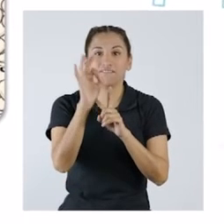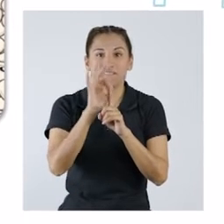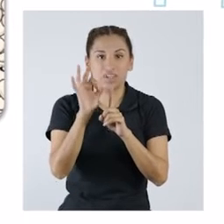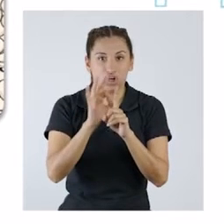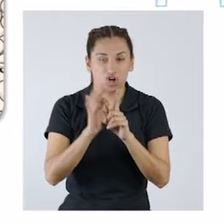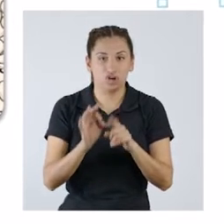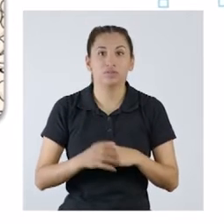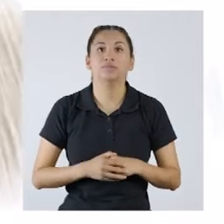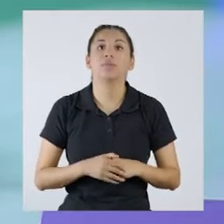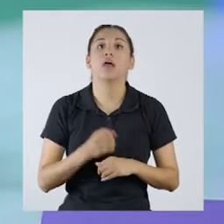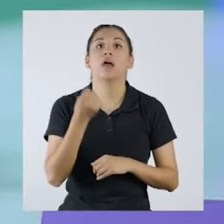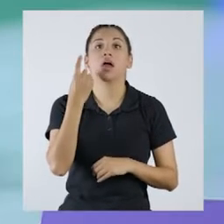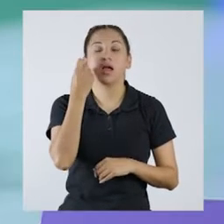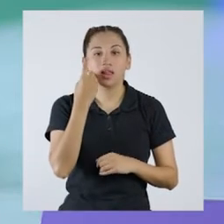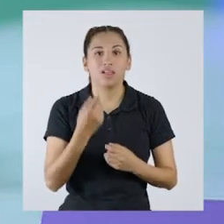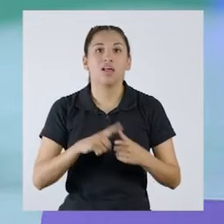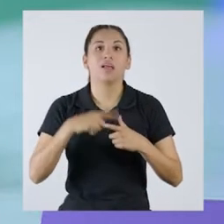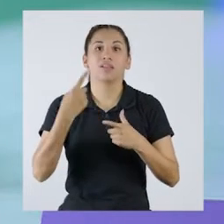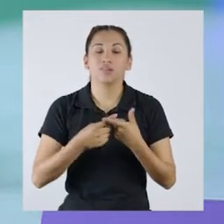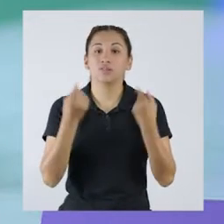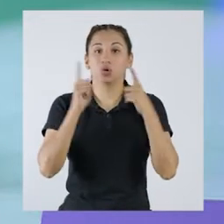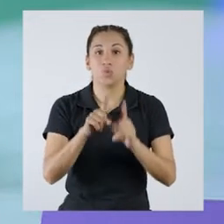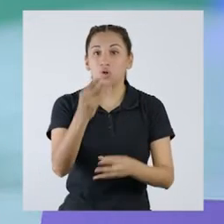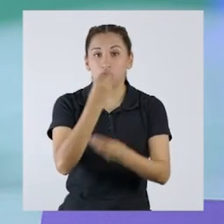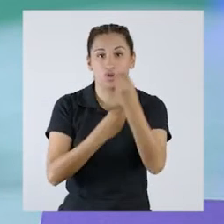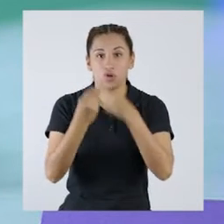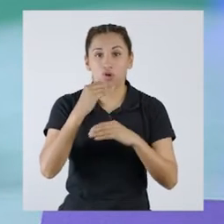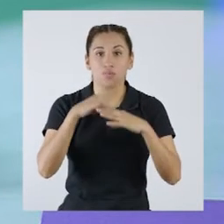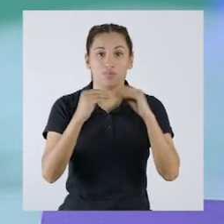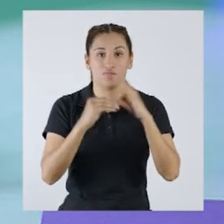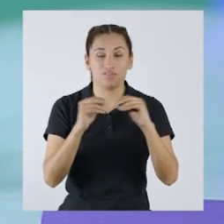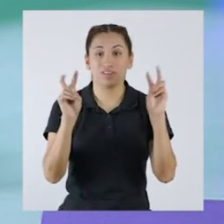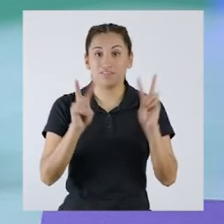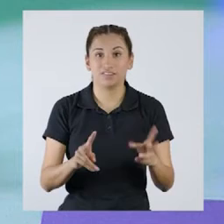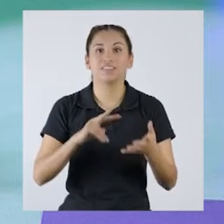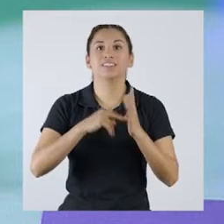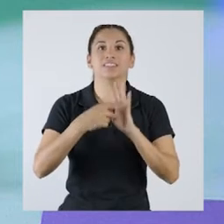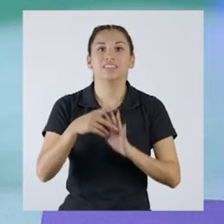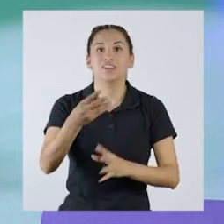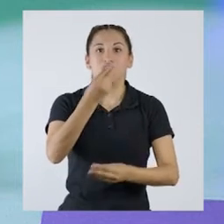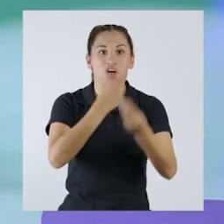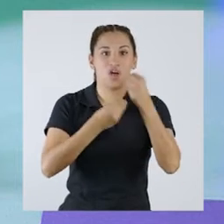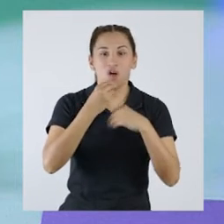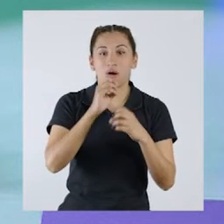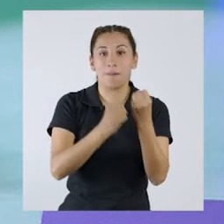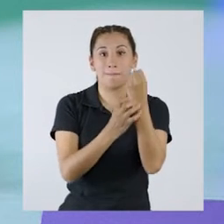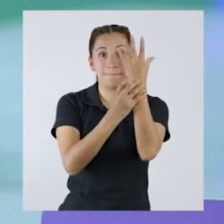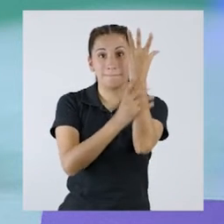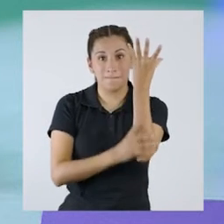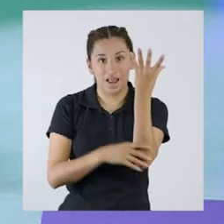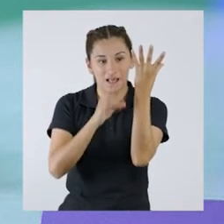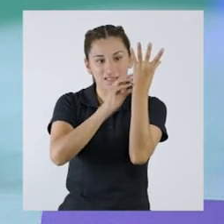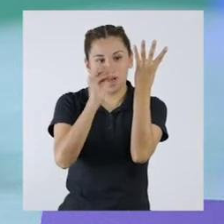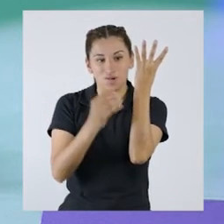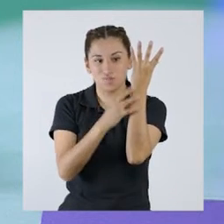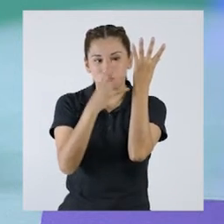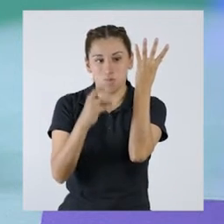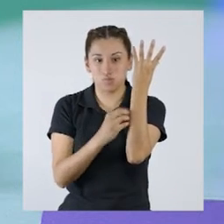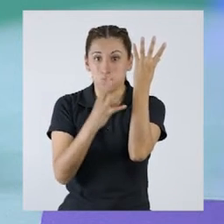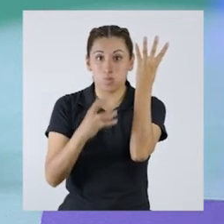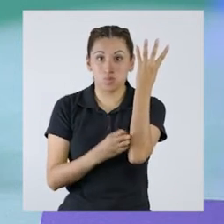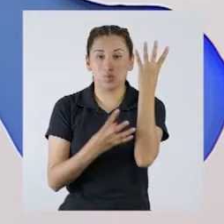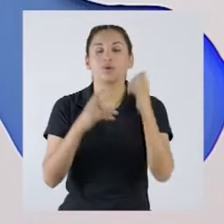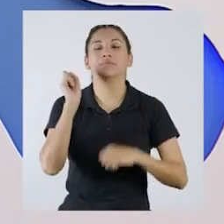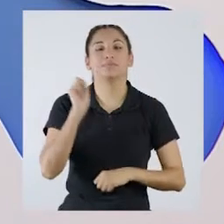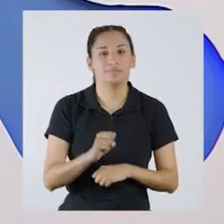los frijoles. Entonces, cuando comes fruta o verdura, estás comiendo los almacenes de las plantas. ¡Oh,